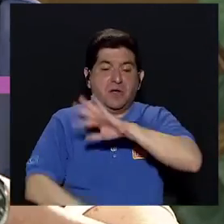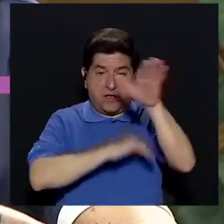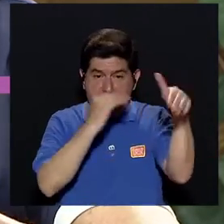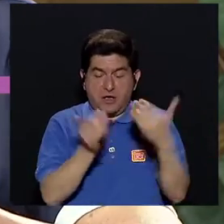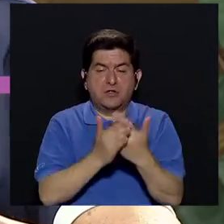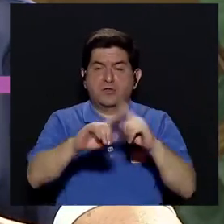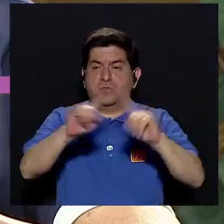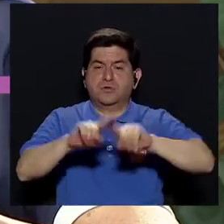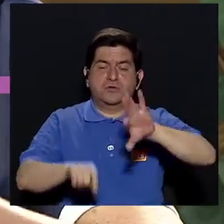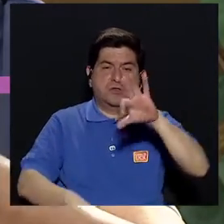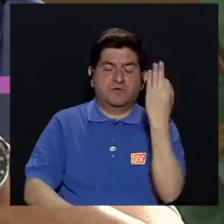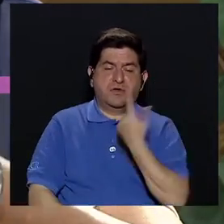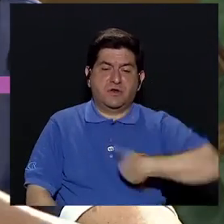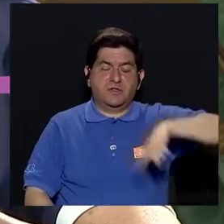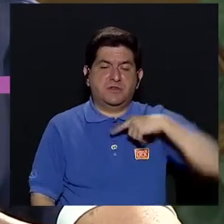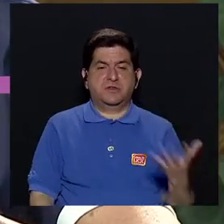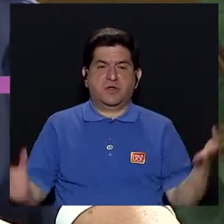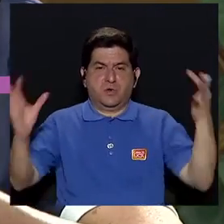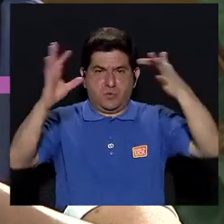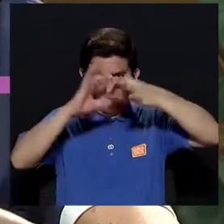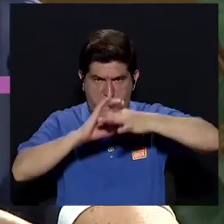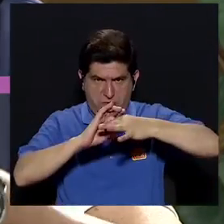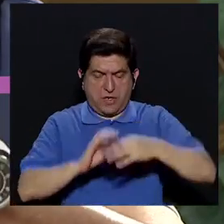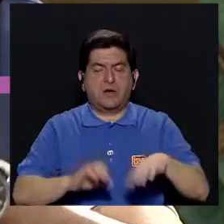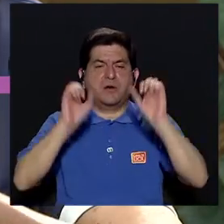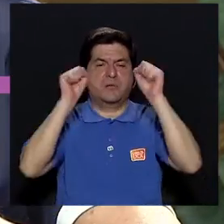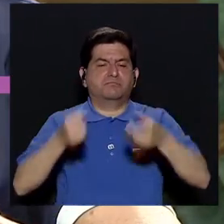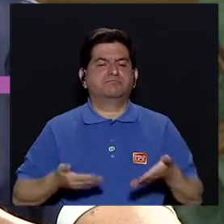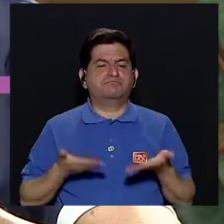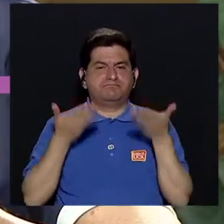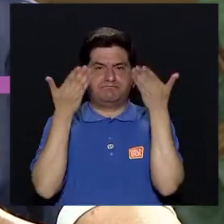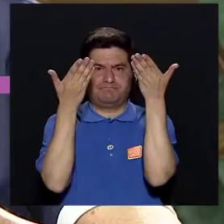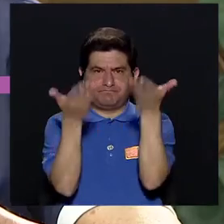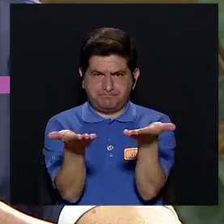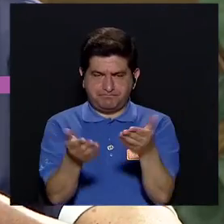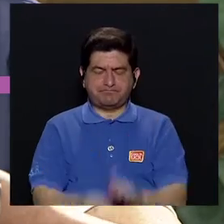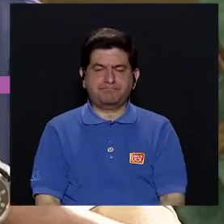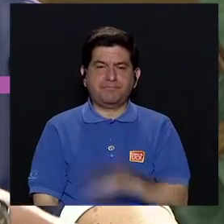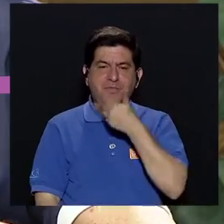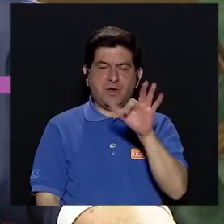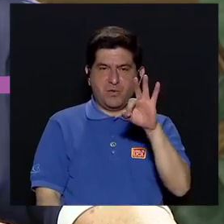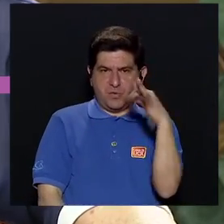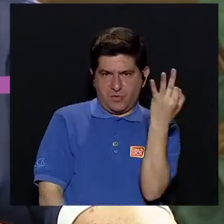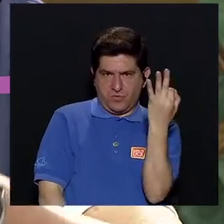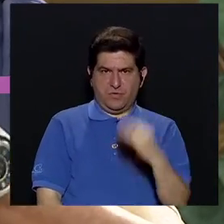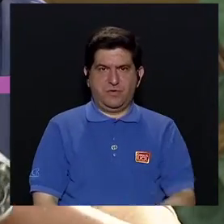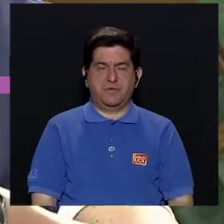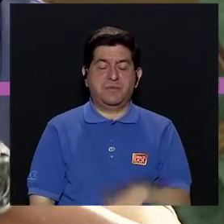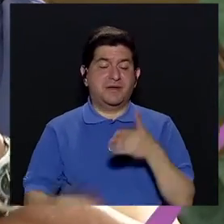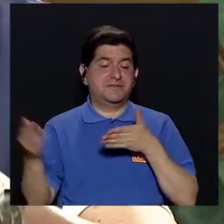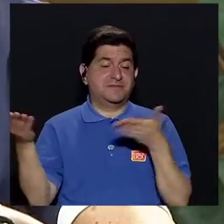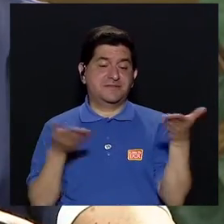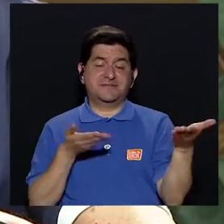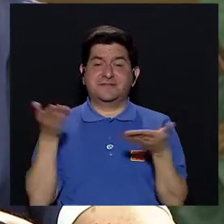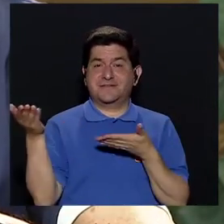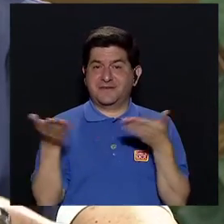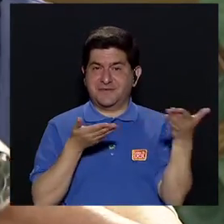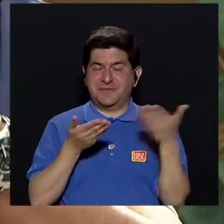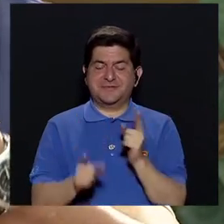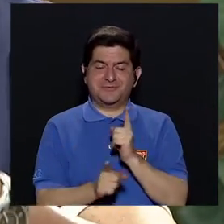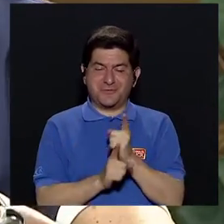todos de una u otra manera pues nos hemos integrado para brindar de la mejor manera un